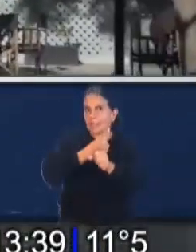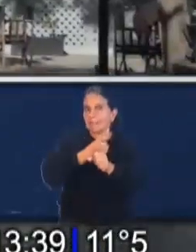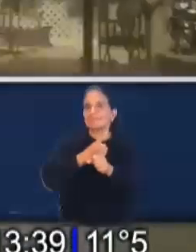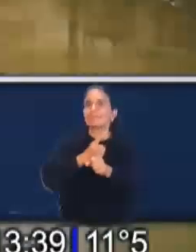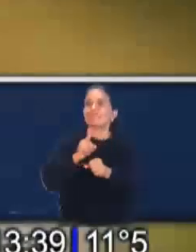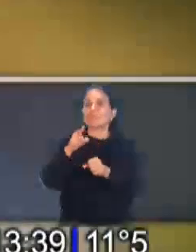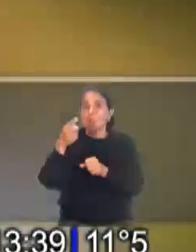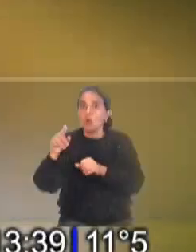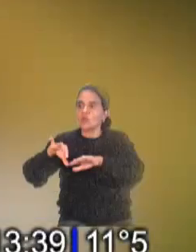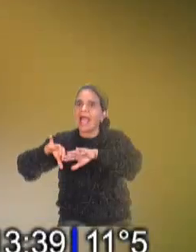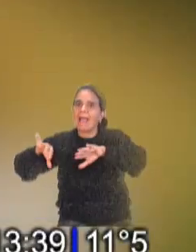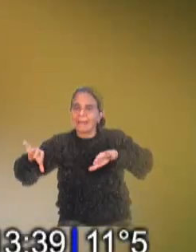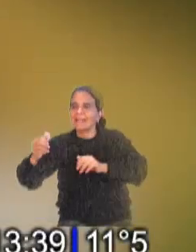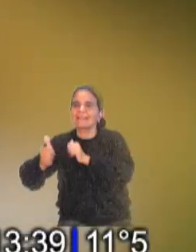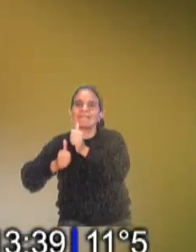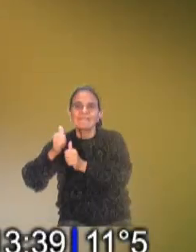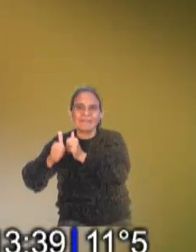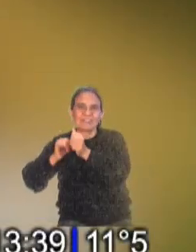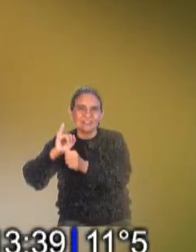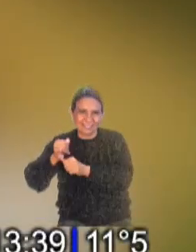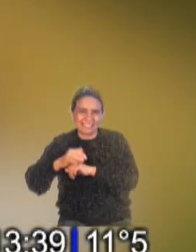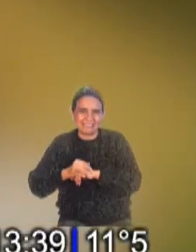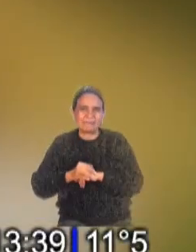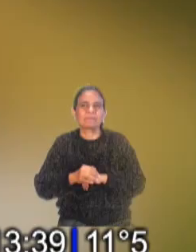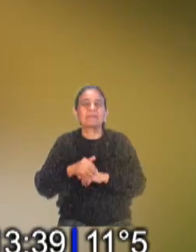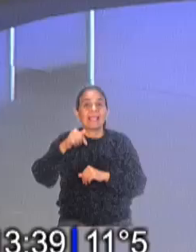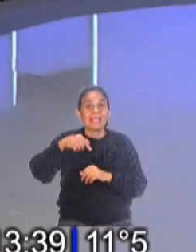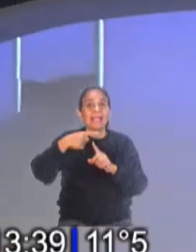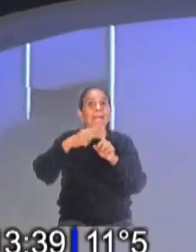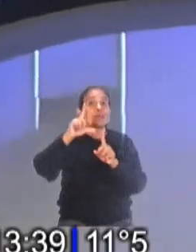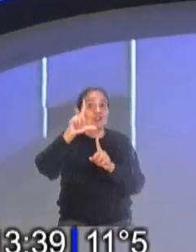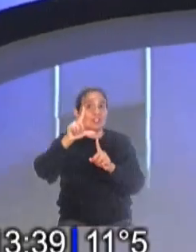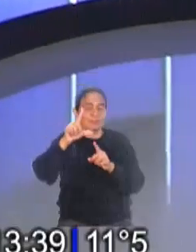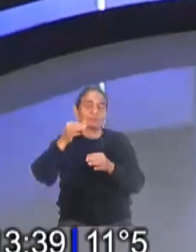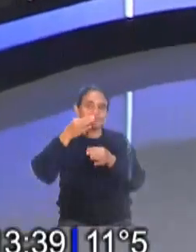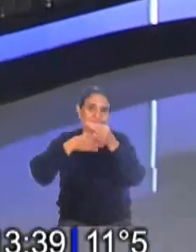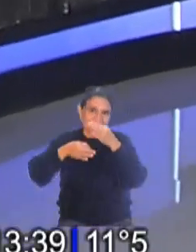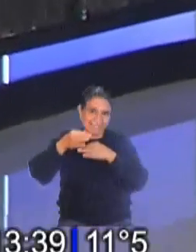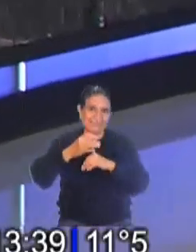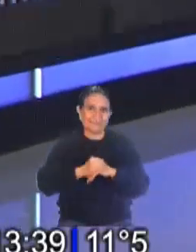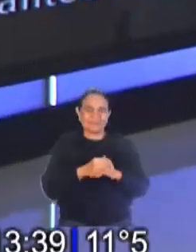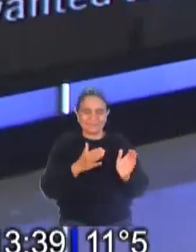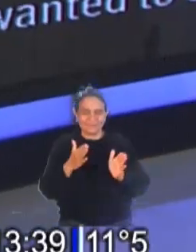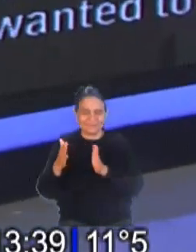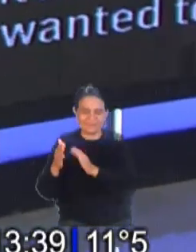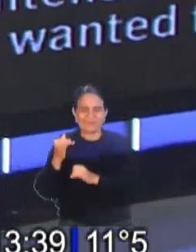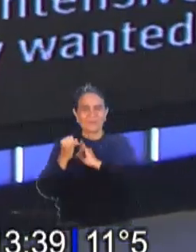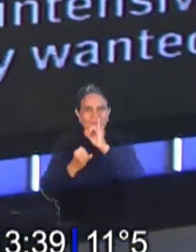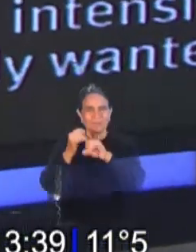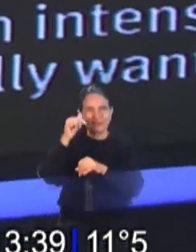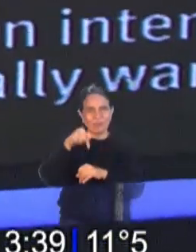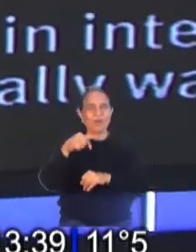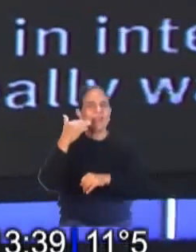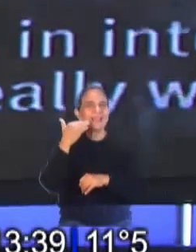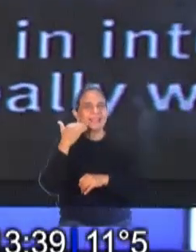americana o aproximadamente lo que usamos acá en la Argentina, el medio litro. Momento de dejarles una invitación para esta